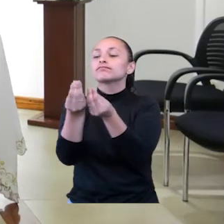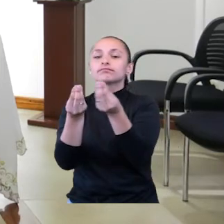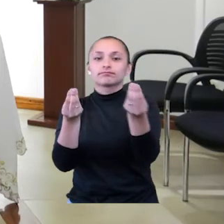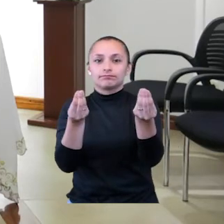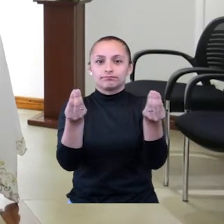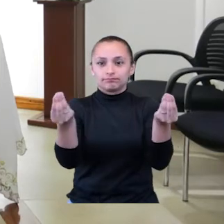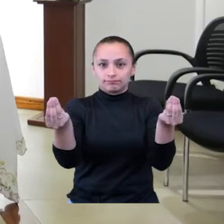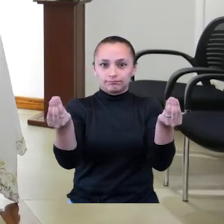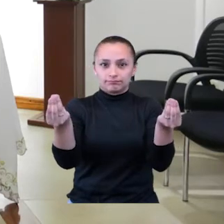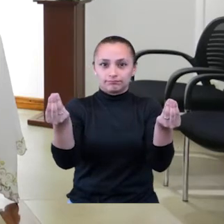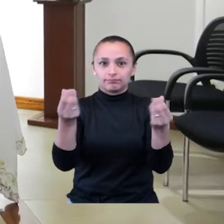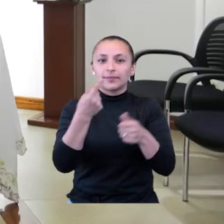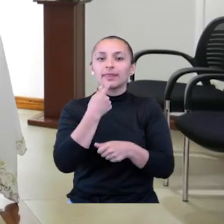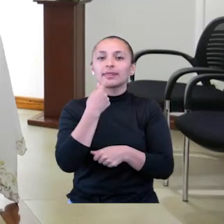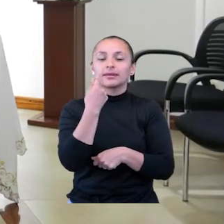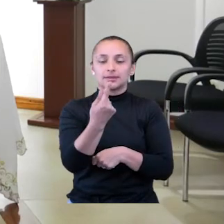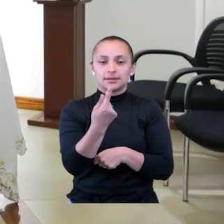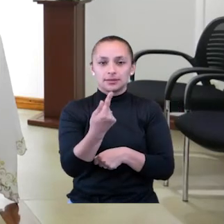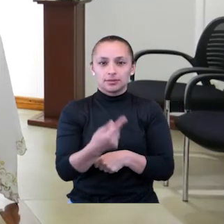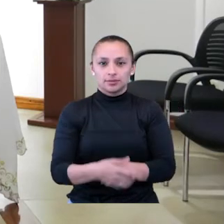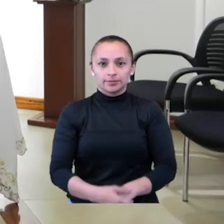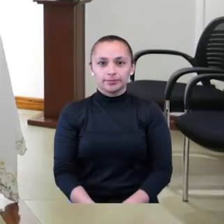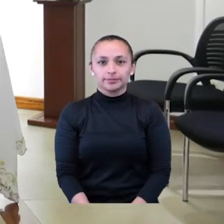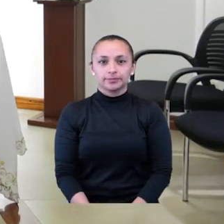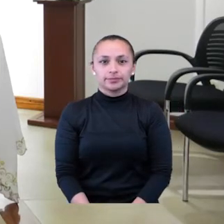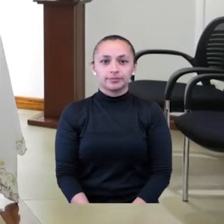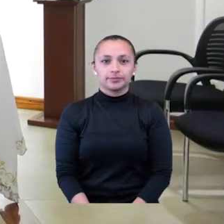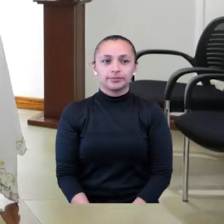discípulos diciendo